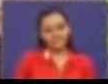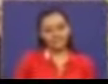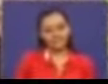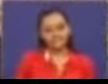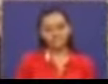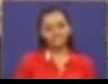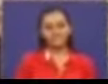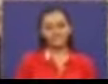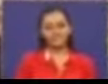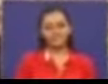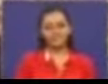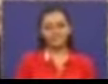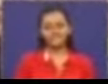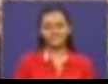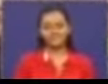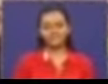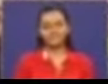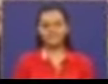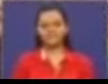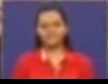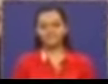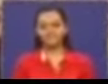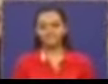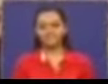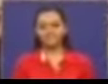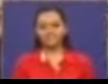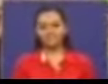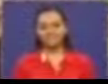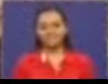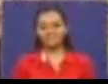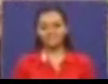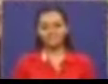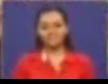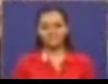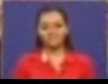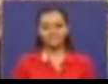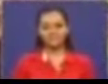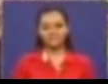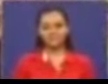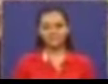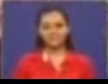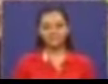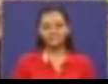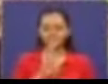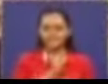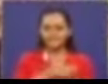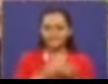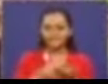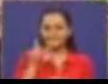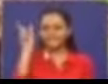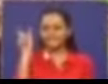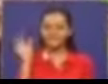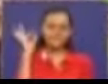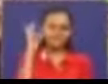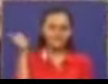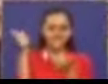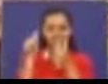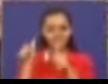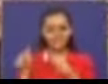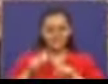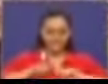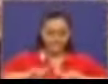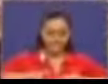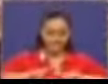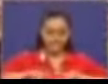de clavellina, va tejiendo su sombrero la manabita.